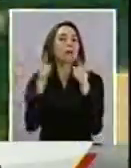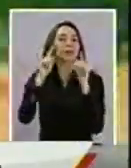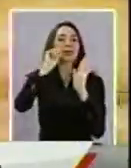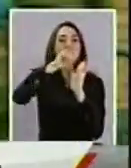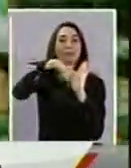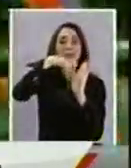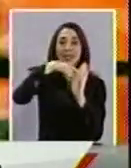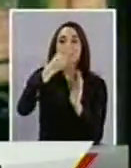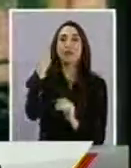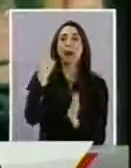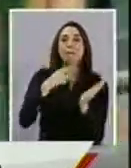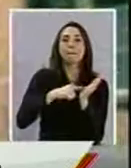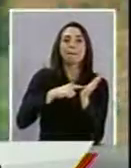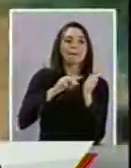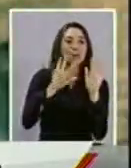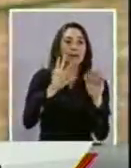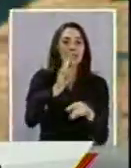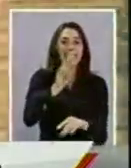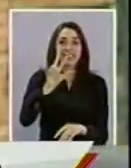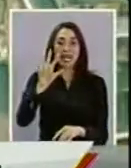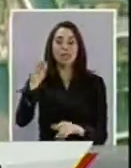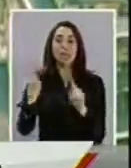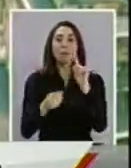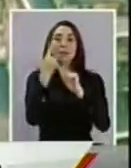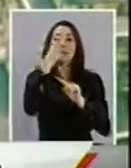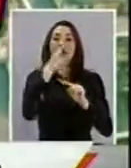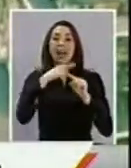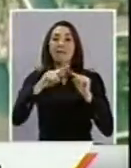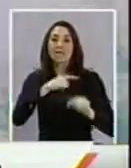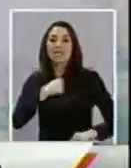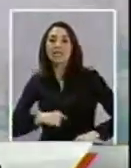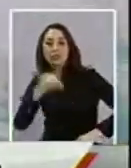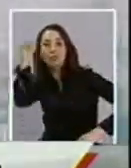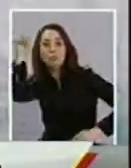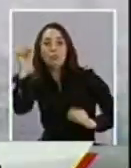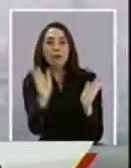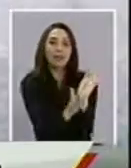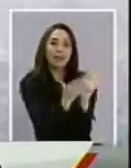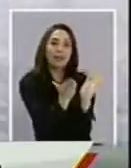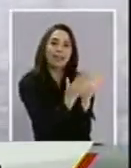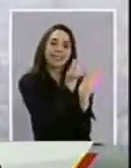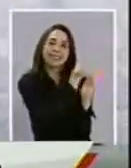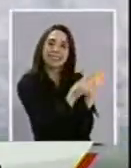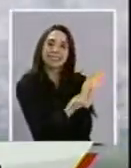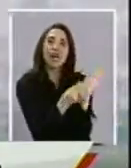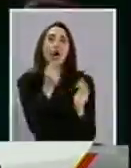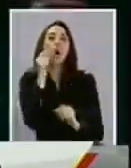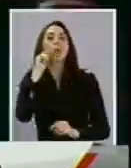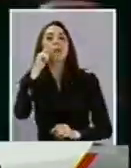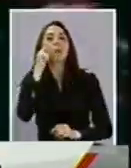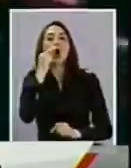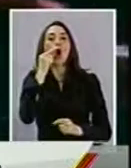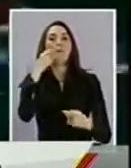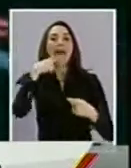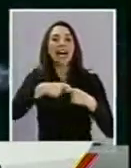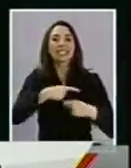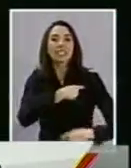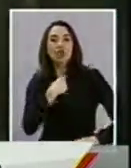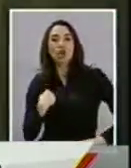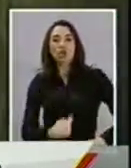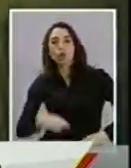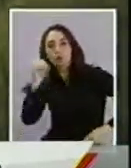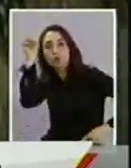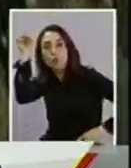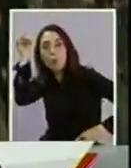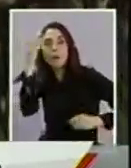Era 1938 y este superhéroe aparecía por primera vez en las páginas del cómic. El Hombre de Acero, más conocido como Superman, el personaje